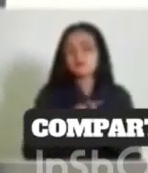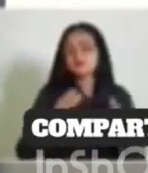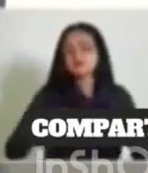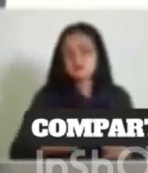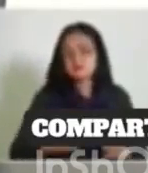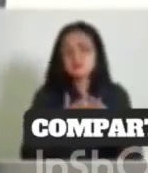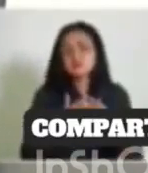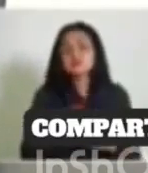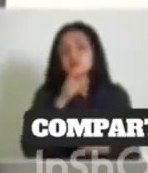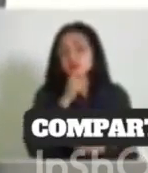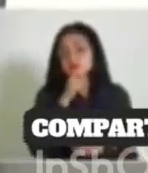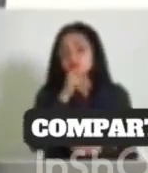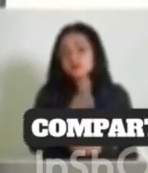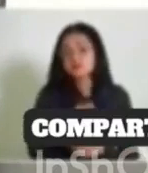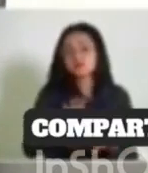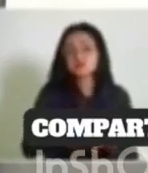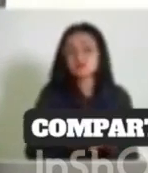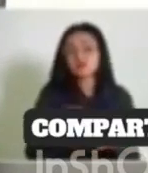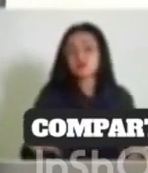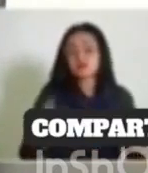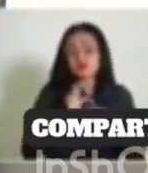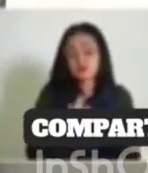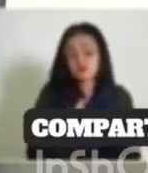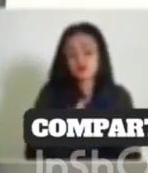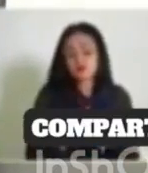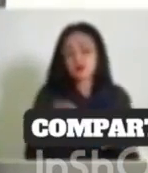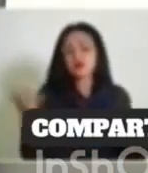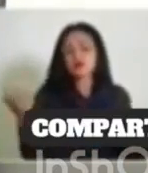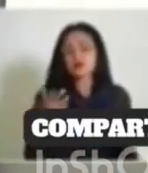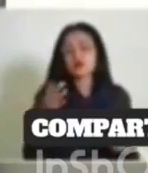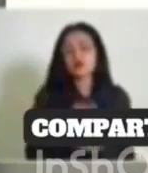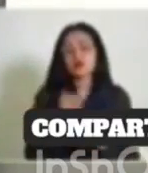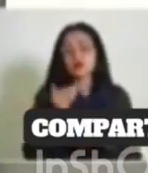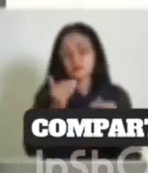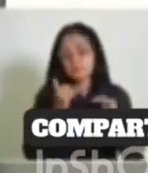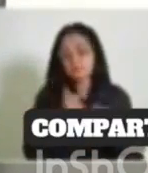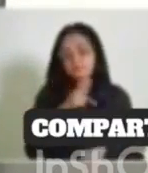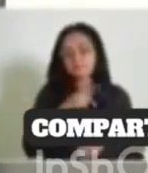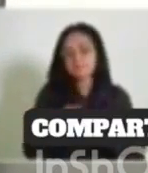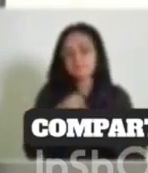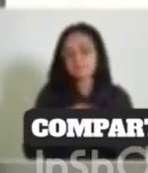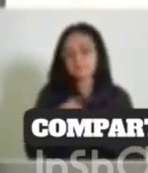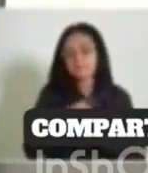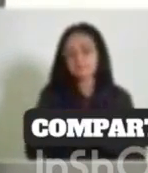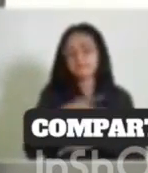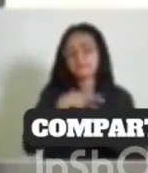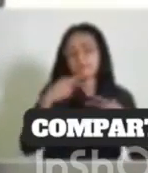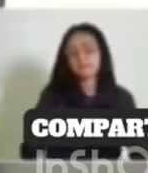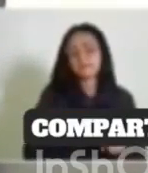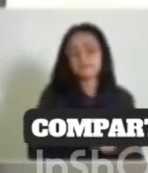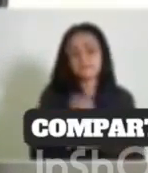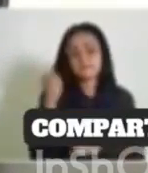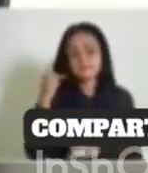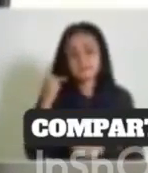comunitario y así, mediante la suma de esfuerzos coordinados, contribuir a esta disminución del riesgo de contagio en el estado.